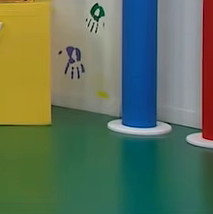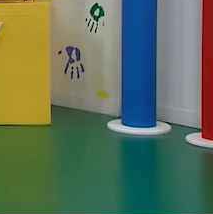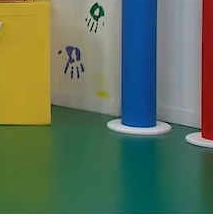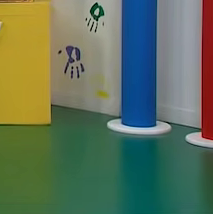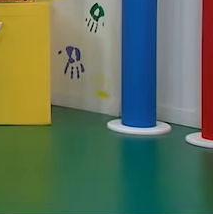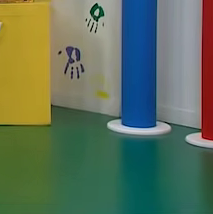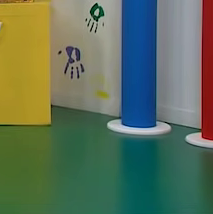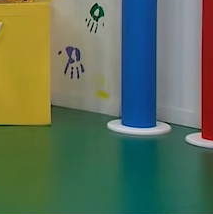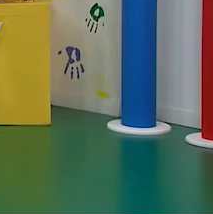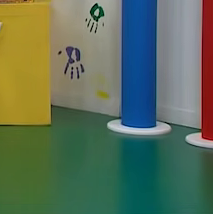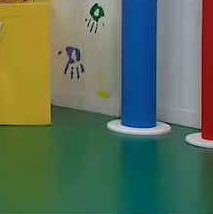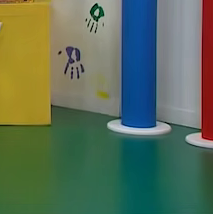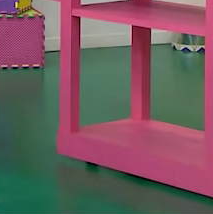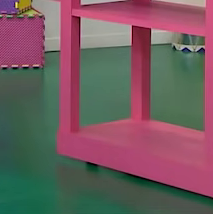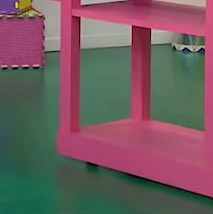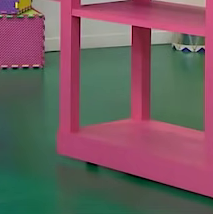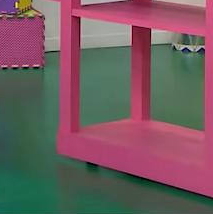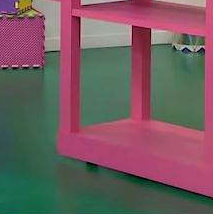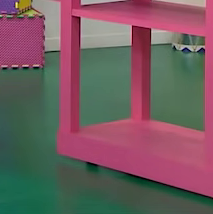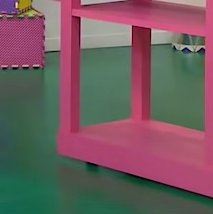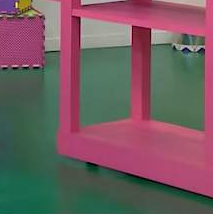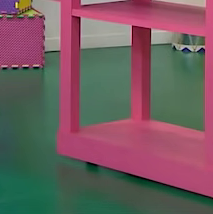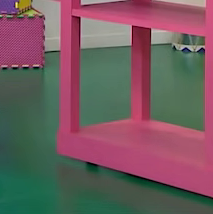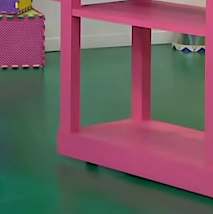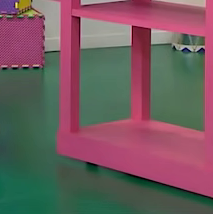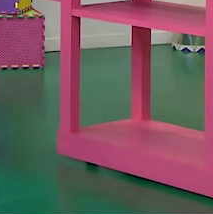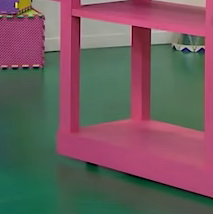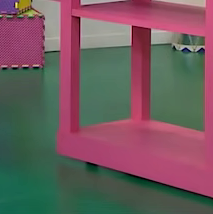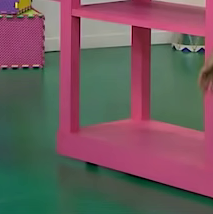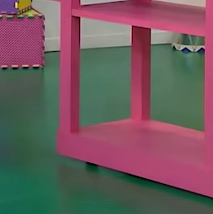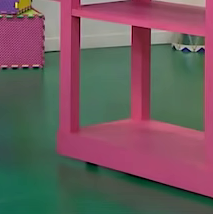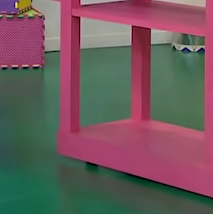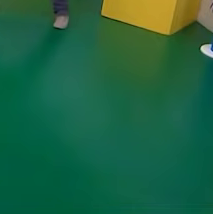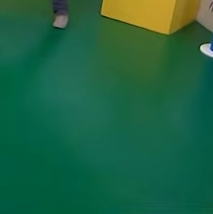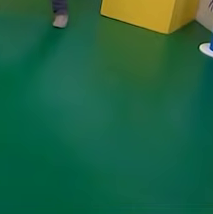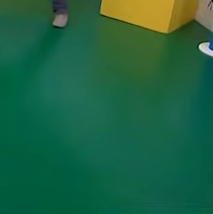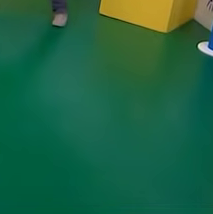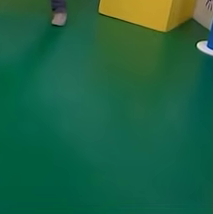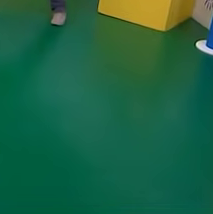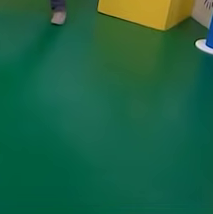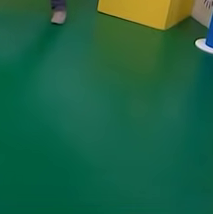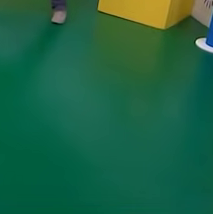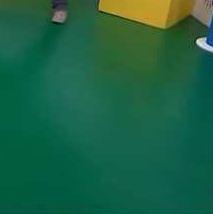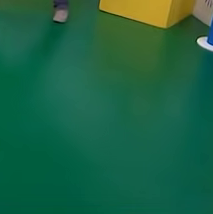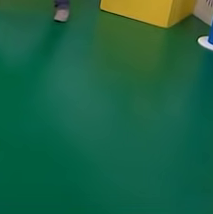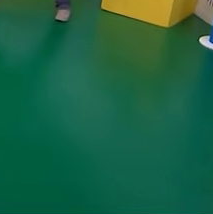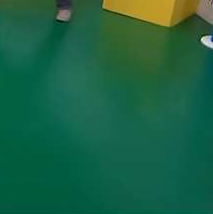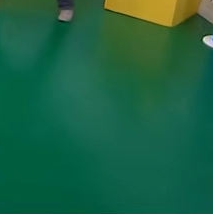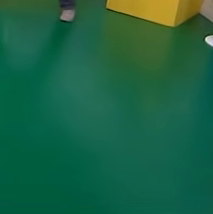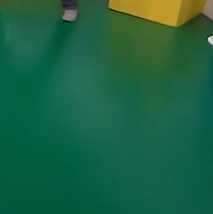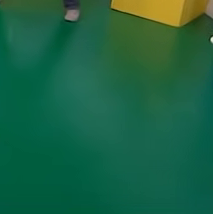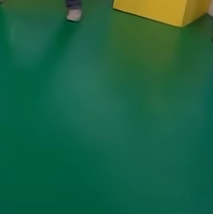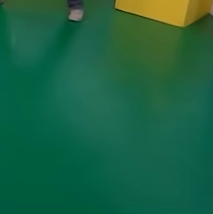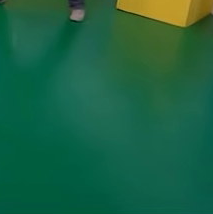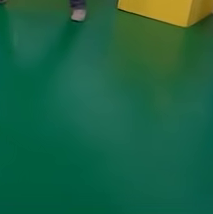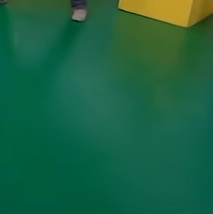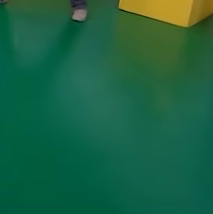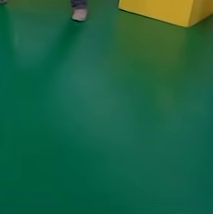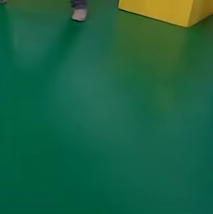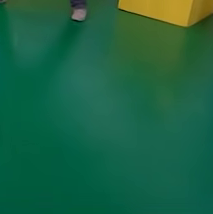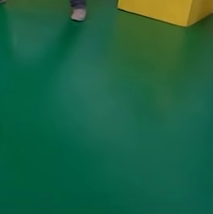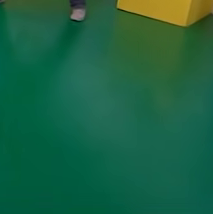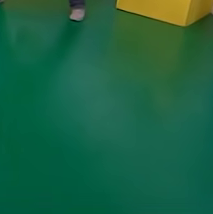haciendo un ángulo. ¿Se acuerda cuando me... Ah, sí. ¡Exacto! ¡Ay, sí, así! ¡Adiós, niñas y